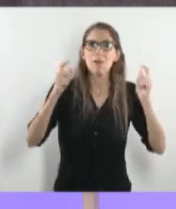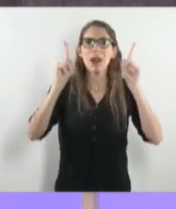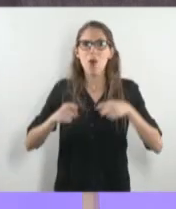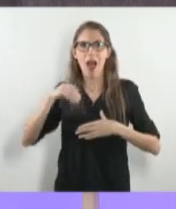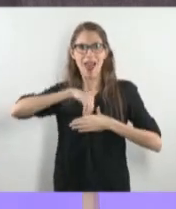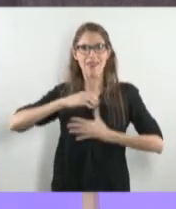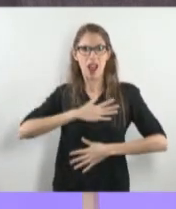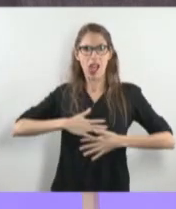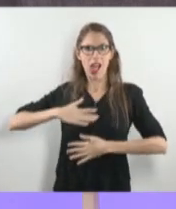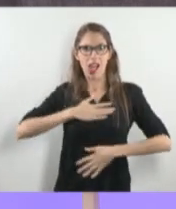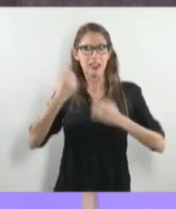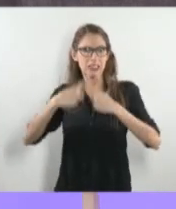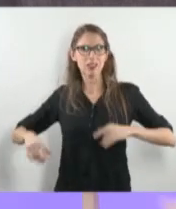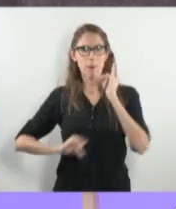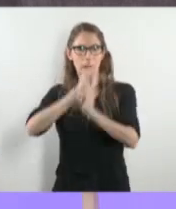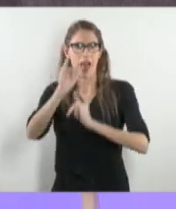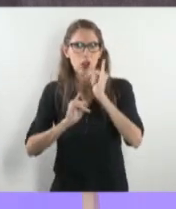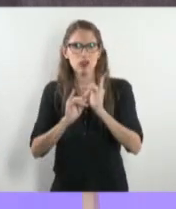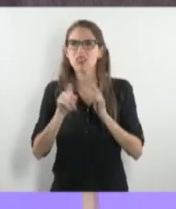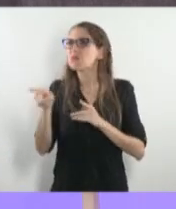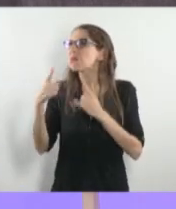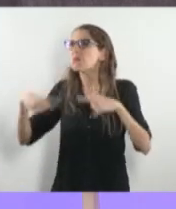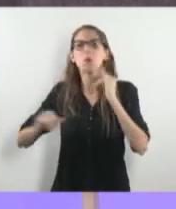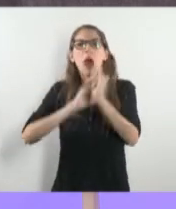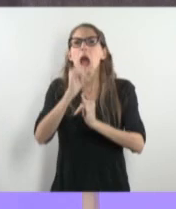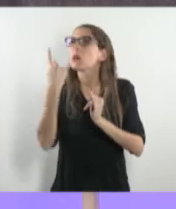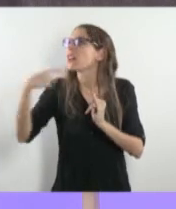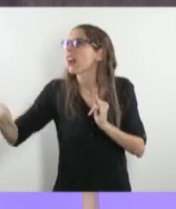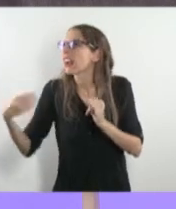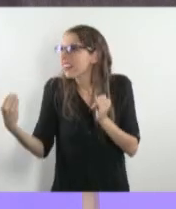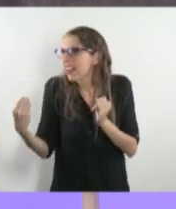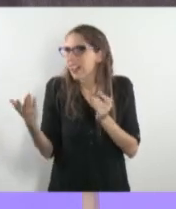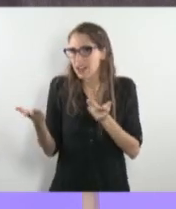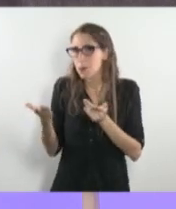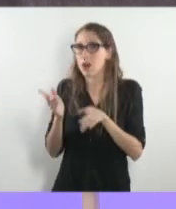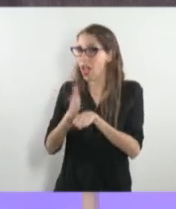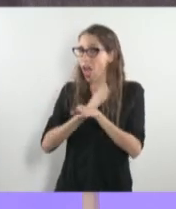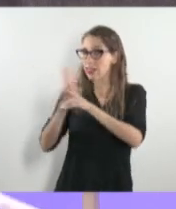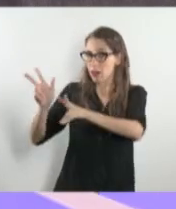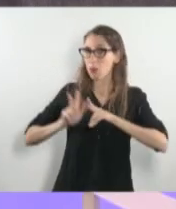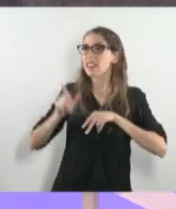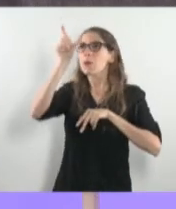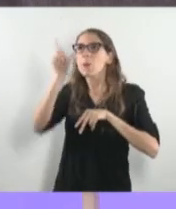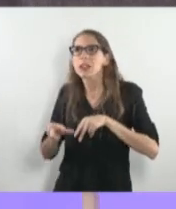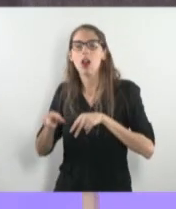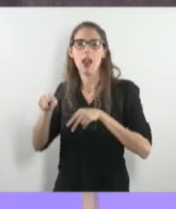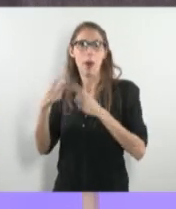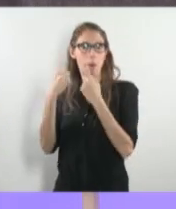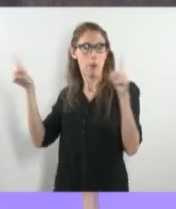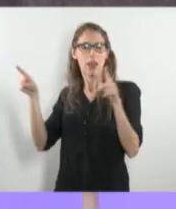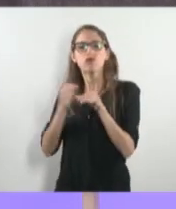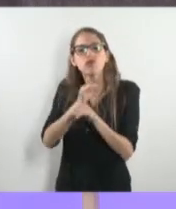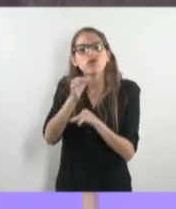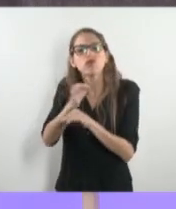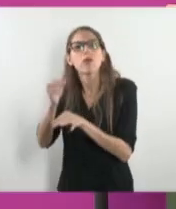que tiene que contar, vos decías... antes del corte, que es un Martín Fierro que se pone a dar consejos, como